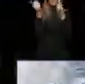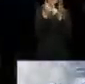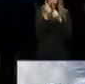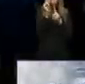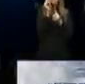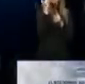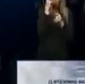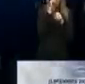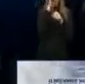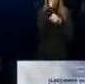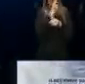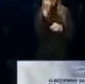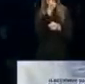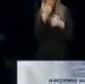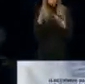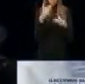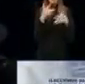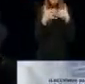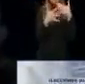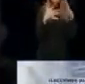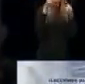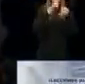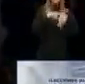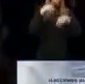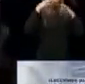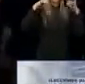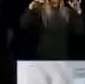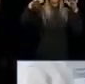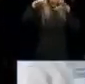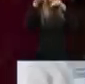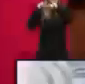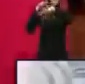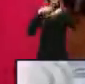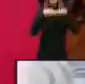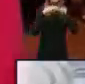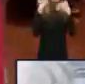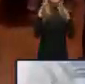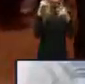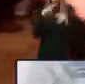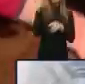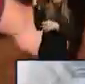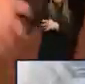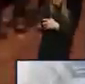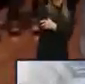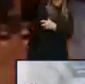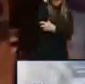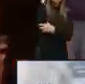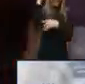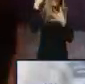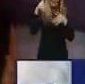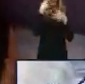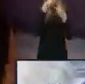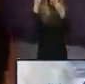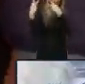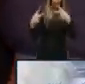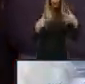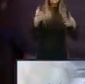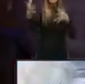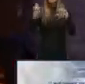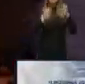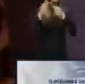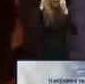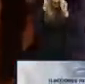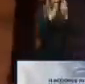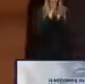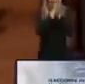y conforme ha pasado el tiempo se ha corrido la voz, y pues ya con banderas en mano, que están vendiendo y que están aprovechando pues también